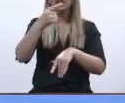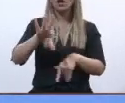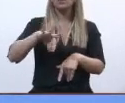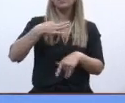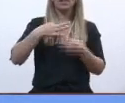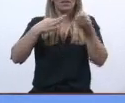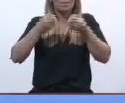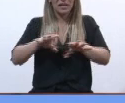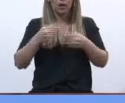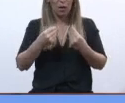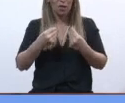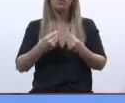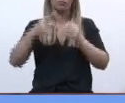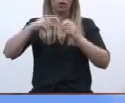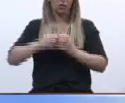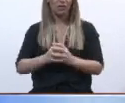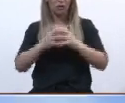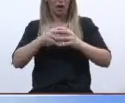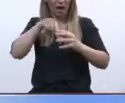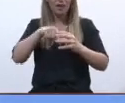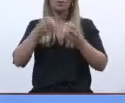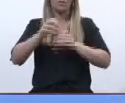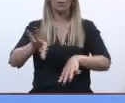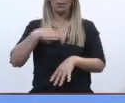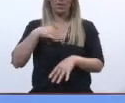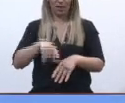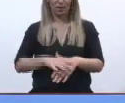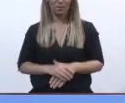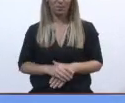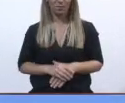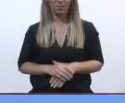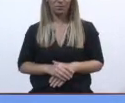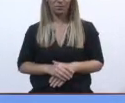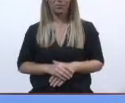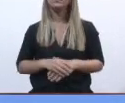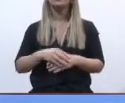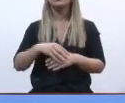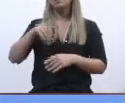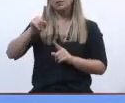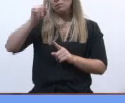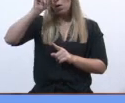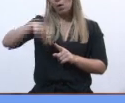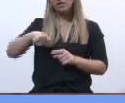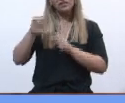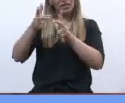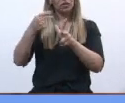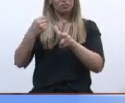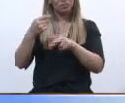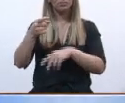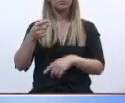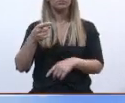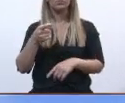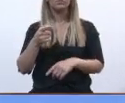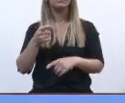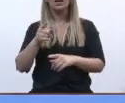comienza desde la concepción. Y termina diciendo el doctor Rosati, el que tiene la llave para abrir